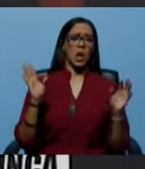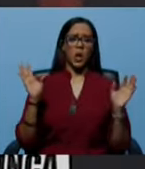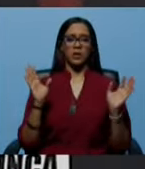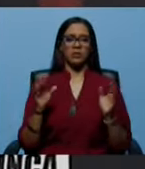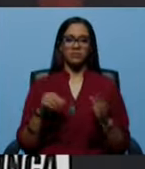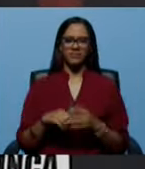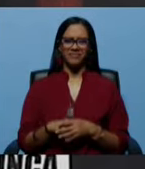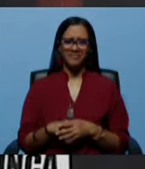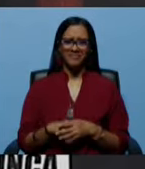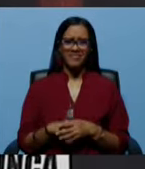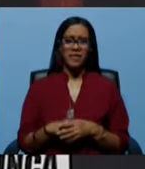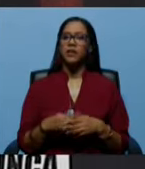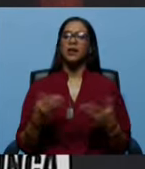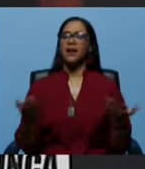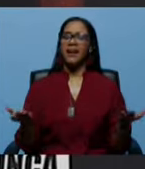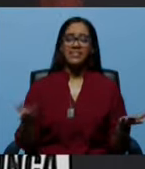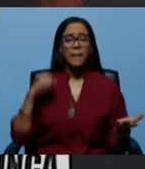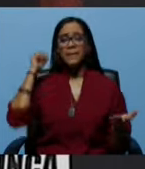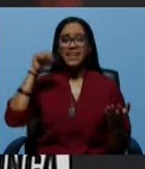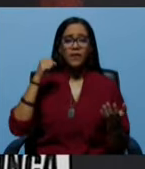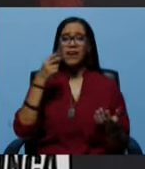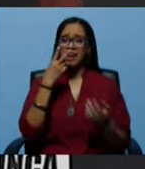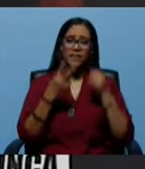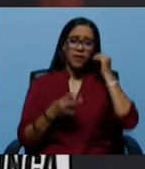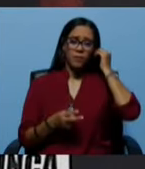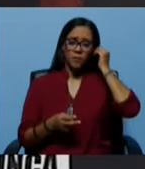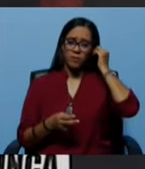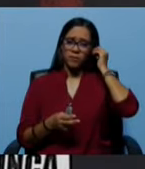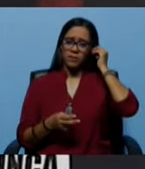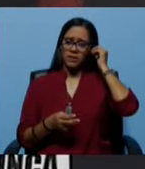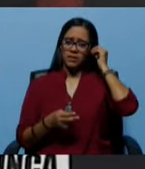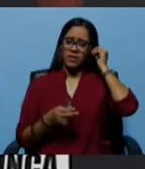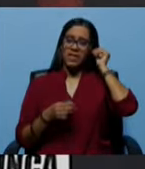detenidos. Esa película la vimos y se